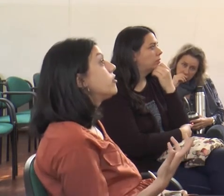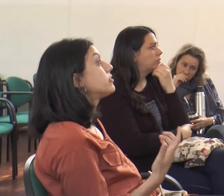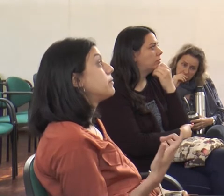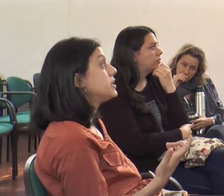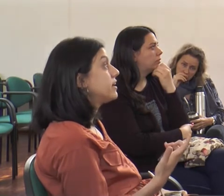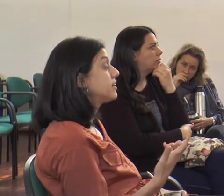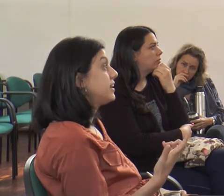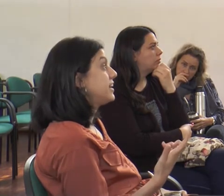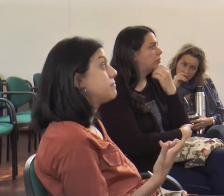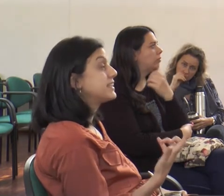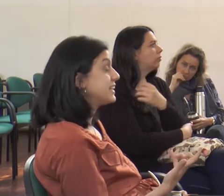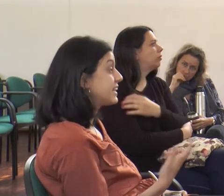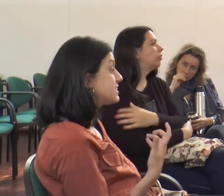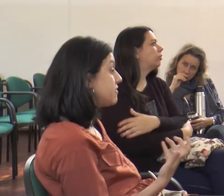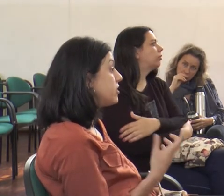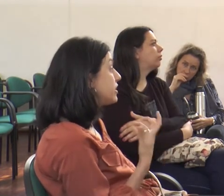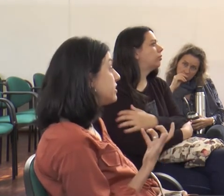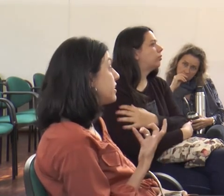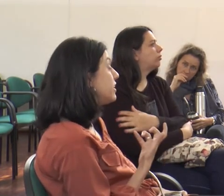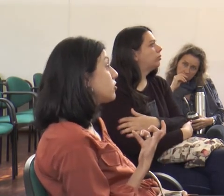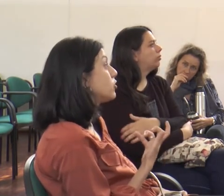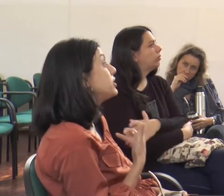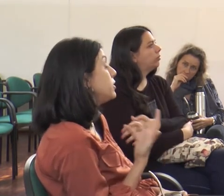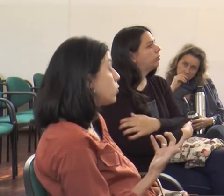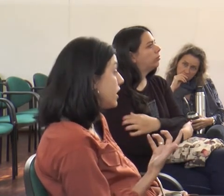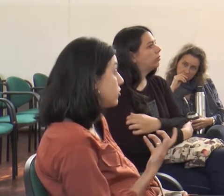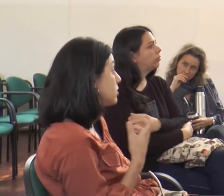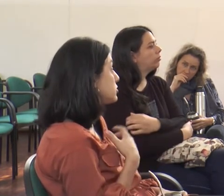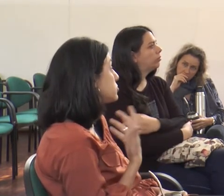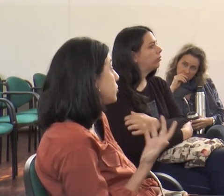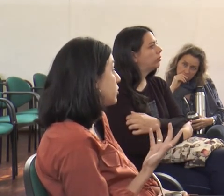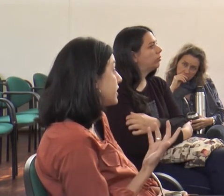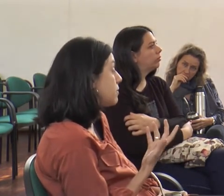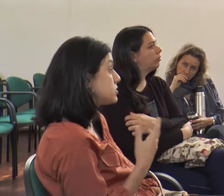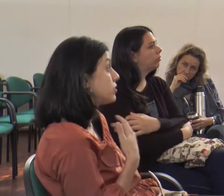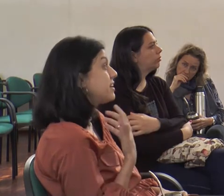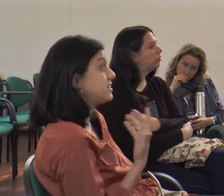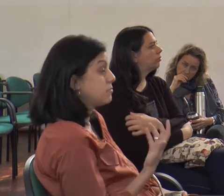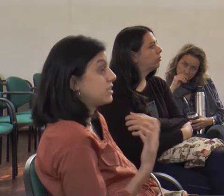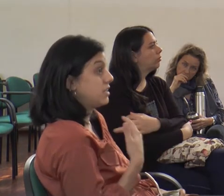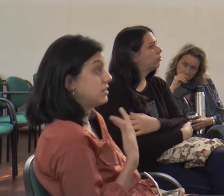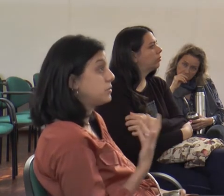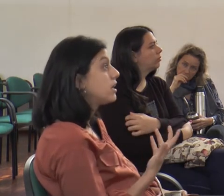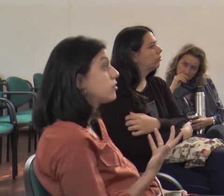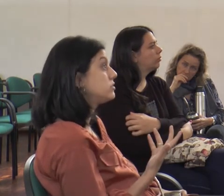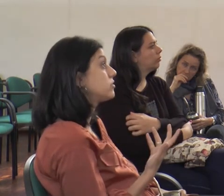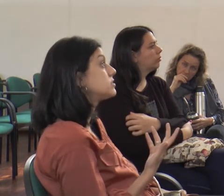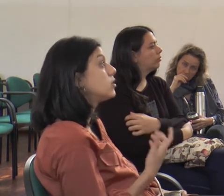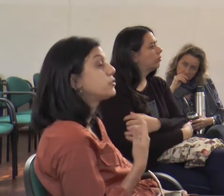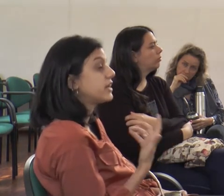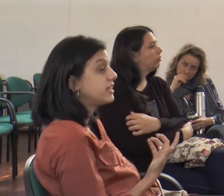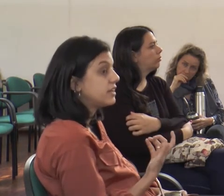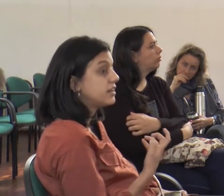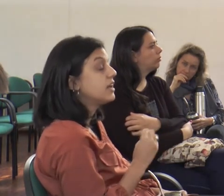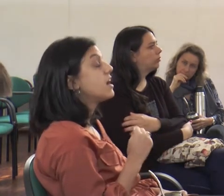sino también va a tener desafíos que tienen que ver con lo individual, con el proceso individual de cada persona y también que determinadas condiciones de